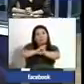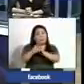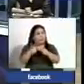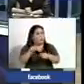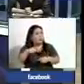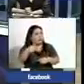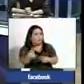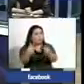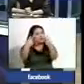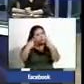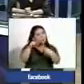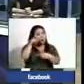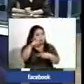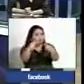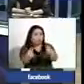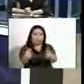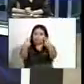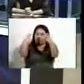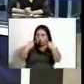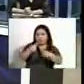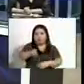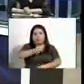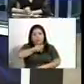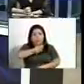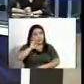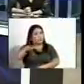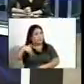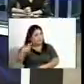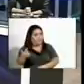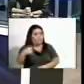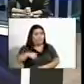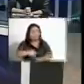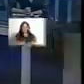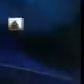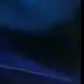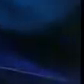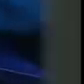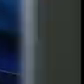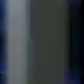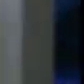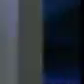pero le pedimos a ustedes que sigan informándose con Noticiero Hechos. Ya volvemos.